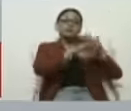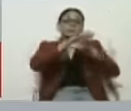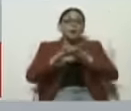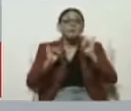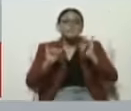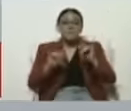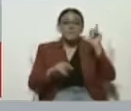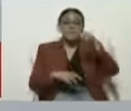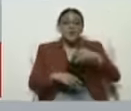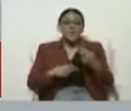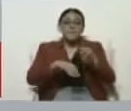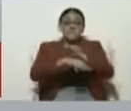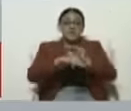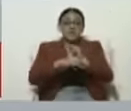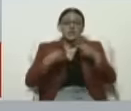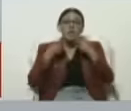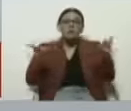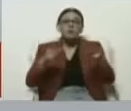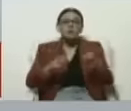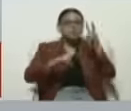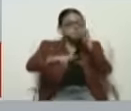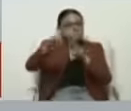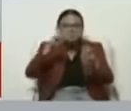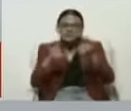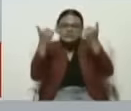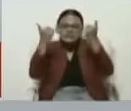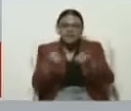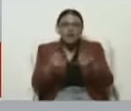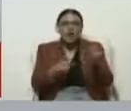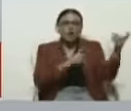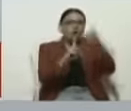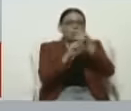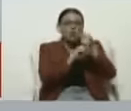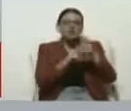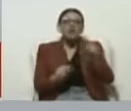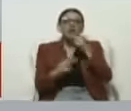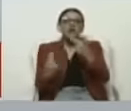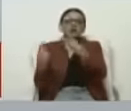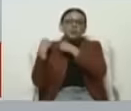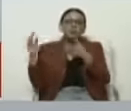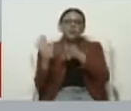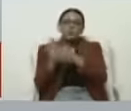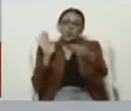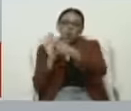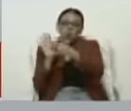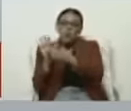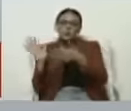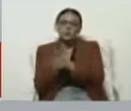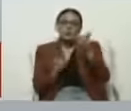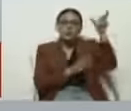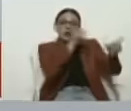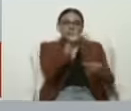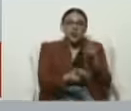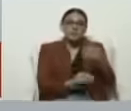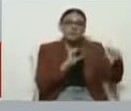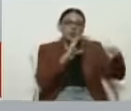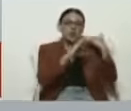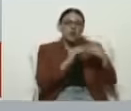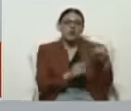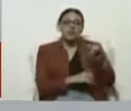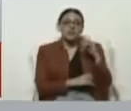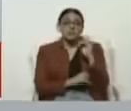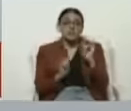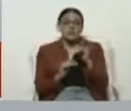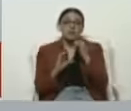Público de inmediato abra una averiguación y determine las responsabilidades que hay en una